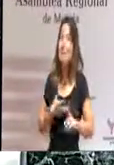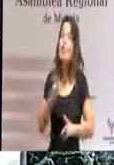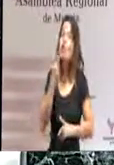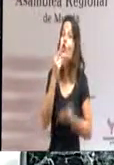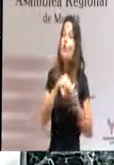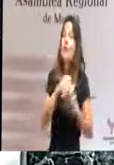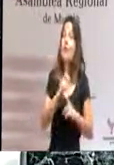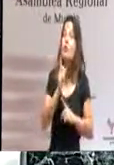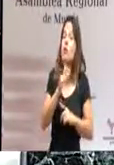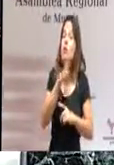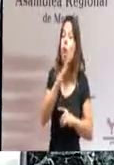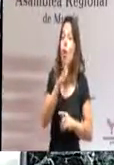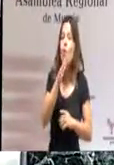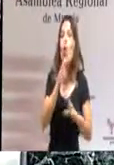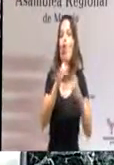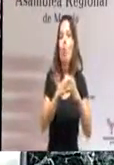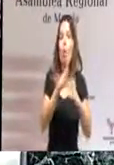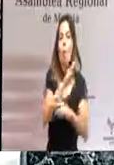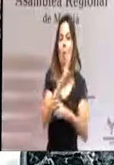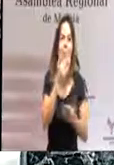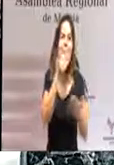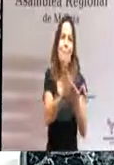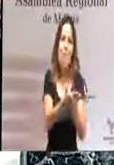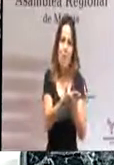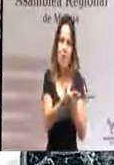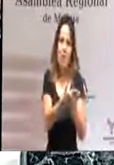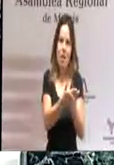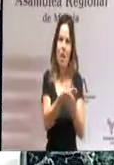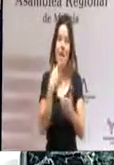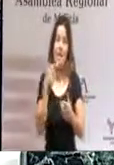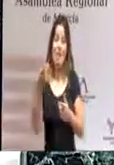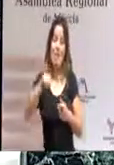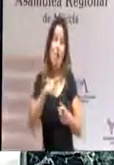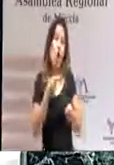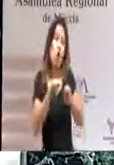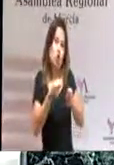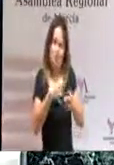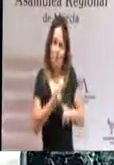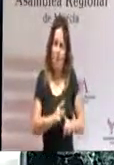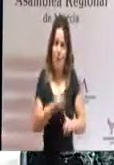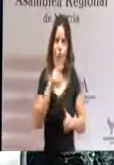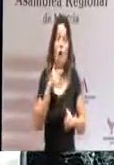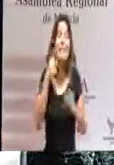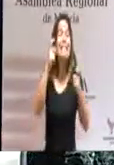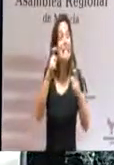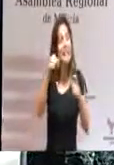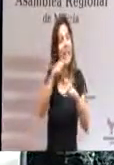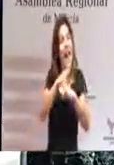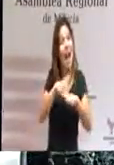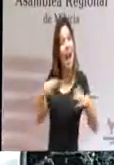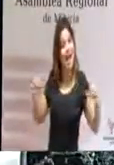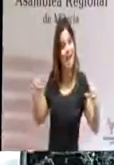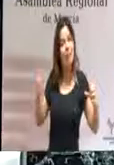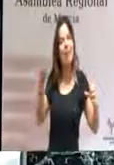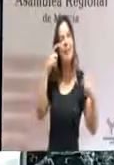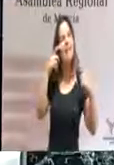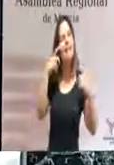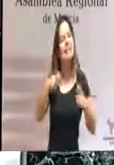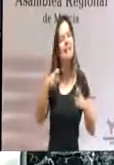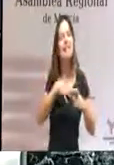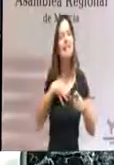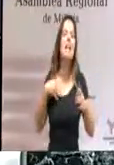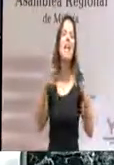el Partido Popular. Renuncian a controlar, pero tratan desde la Asamblea de cambiar la estructura del